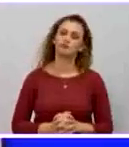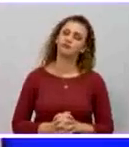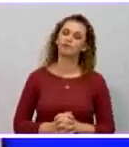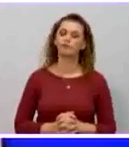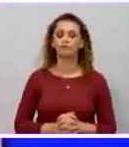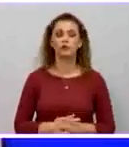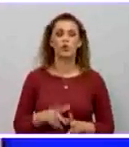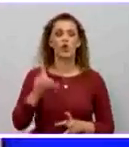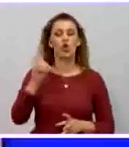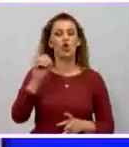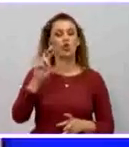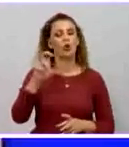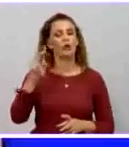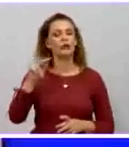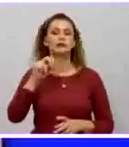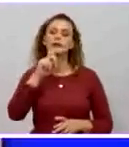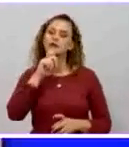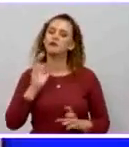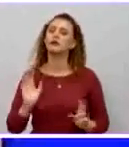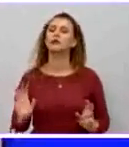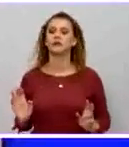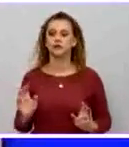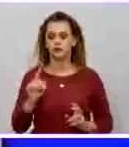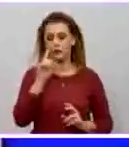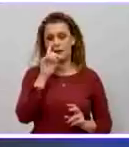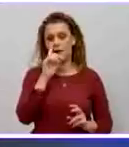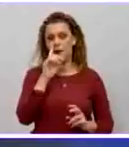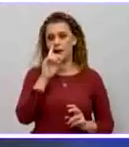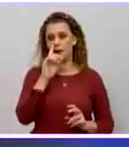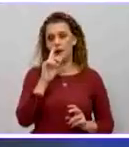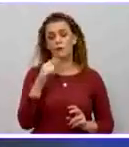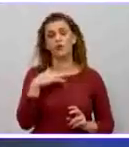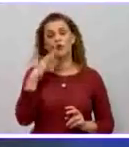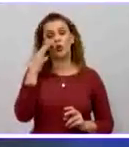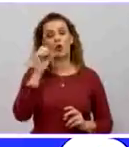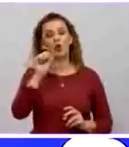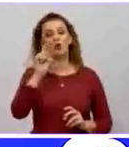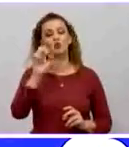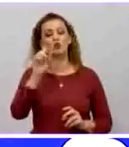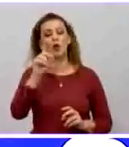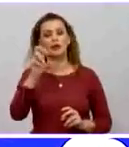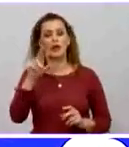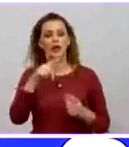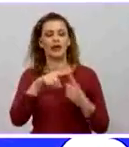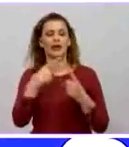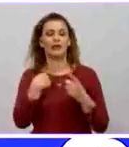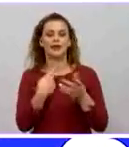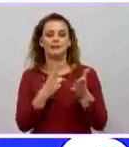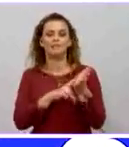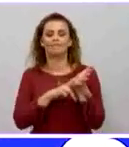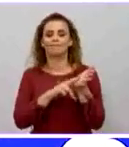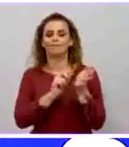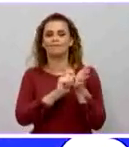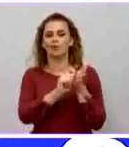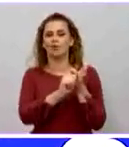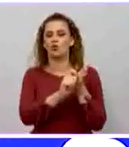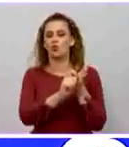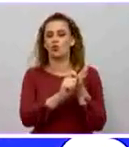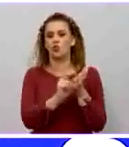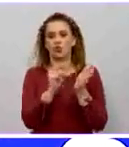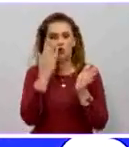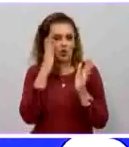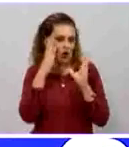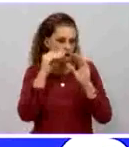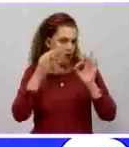Lo de Dorian está difícil, pero puede ser. Es que, perdón, yo creo que Suander tiene una cláusula, no es